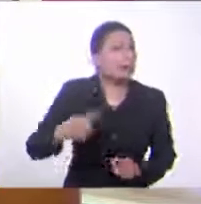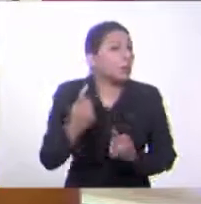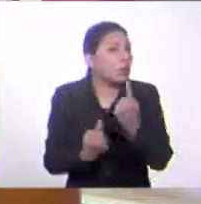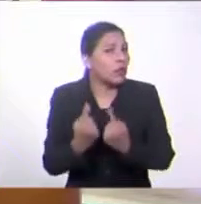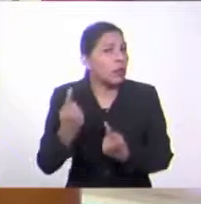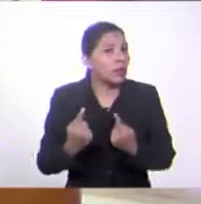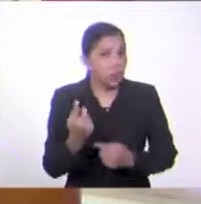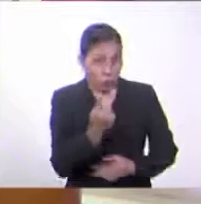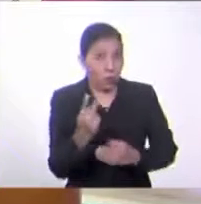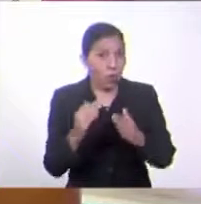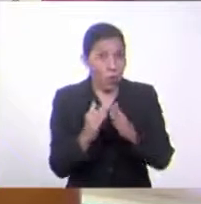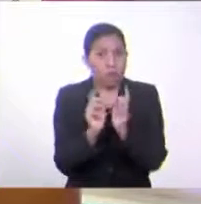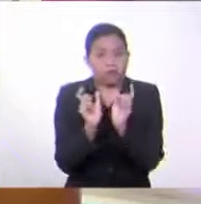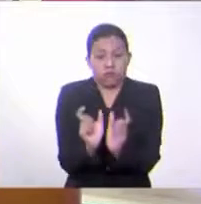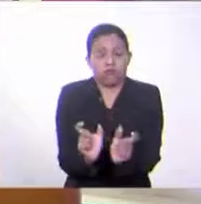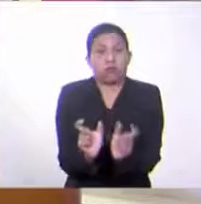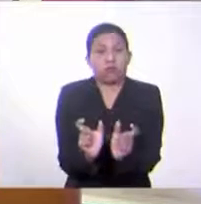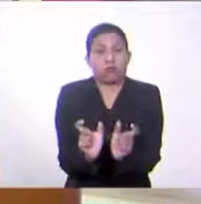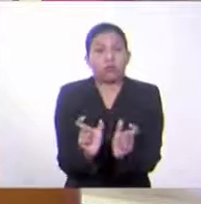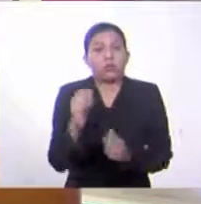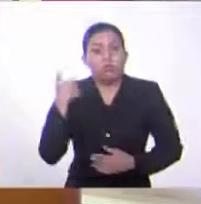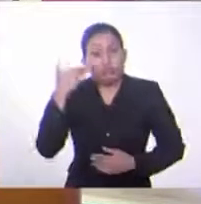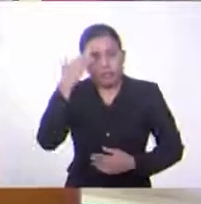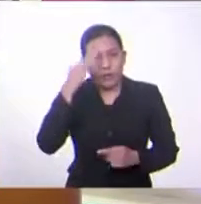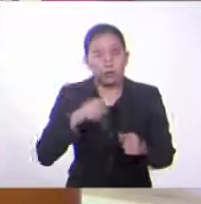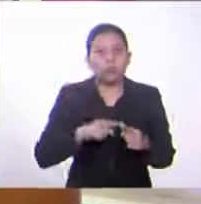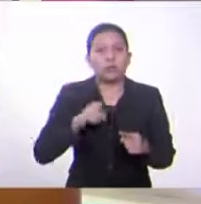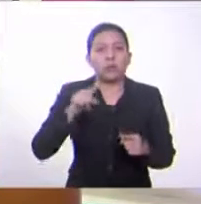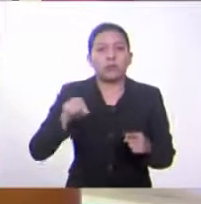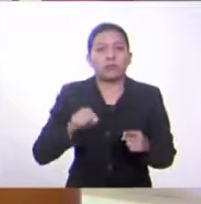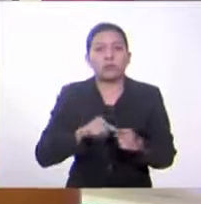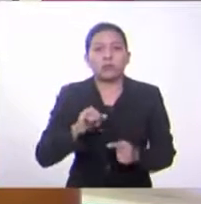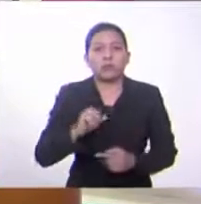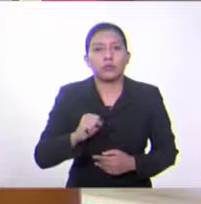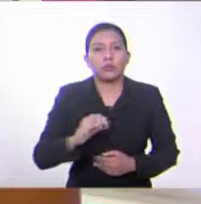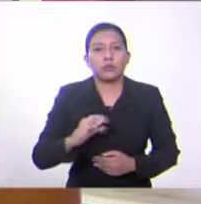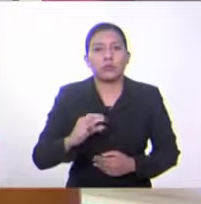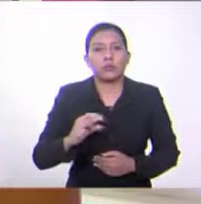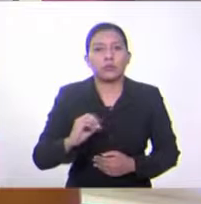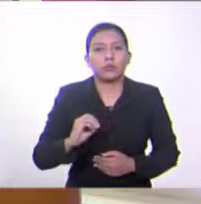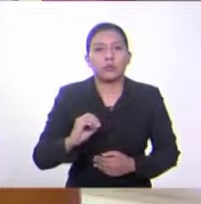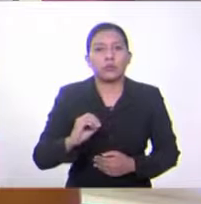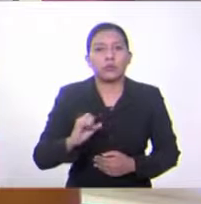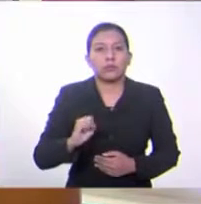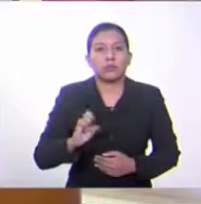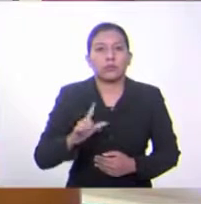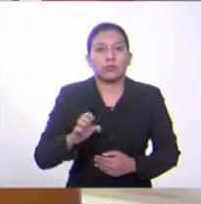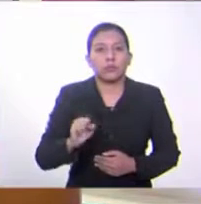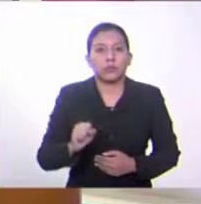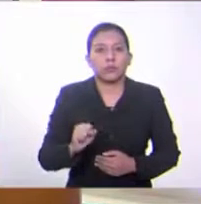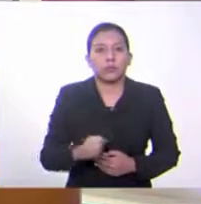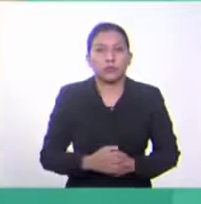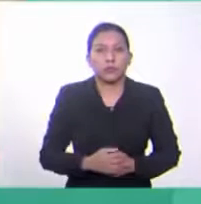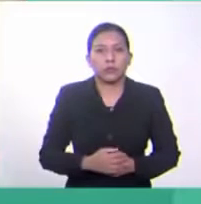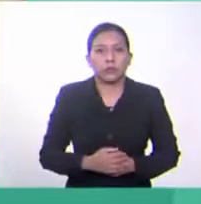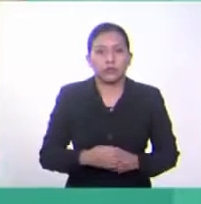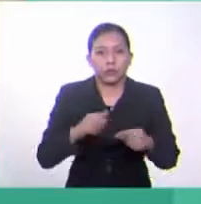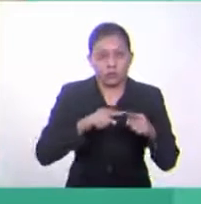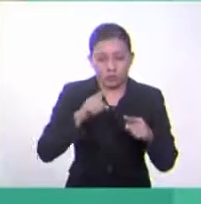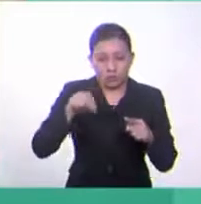Solo sabemos que es un triángulo isósceles. El triángulo isósceles es aquel que tiene dos lados